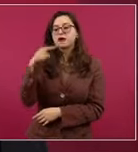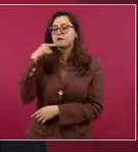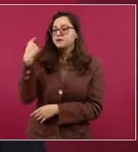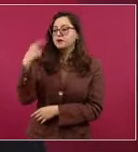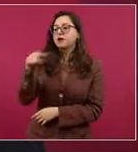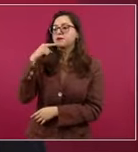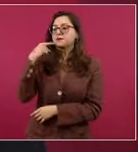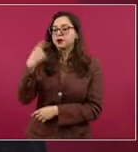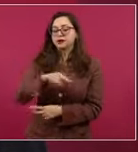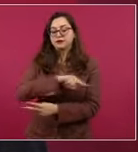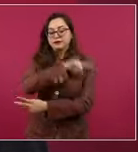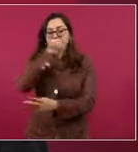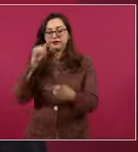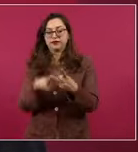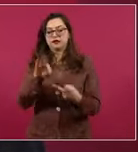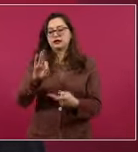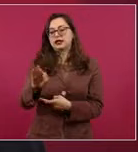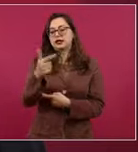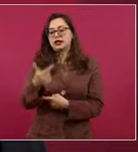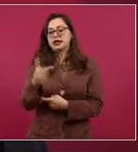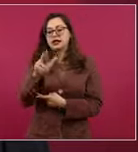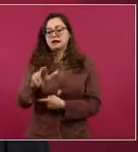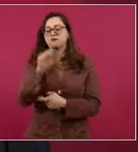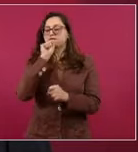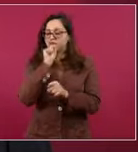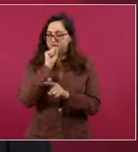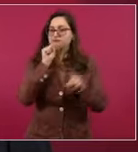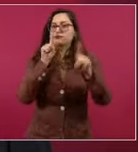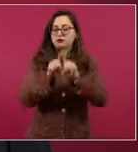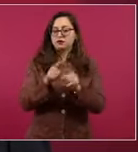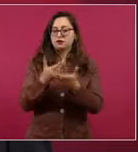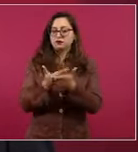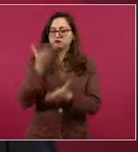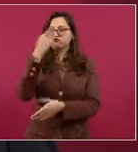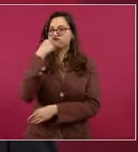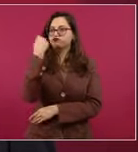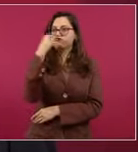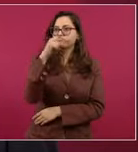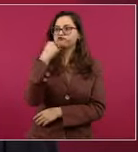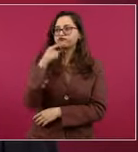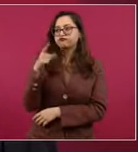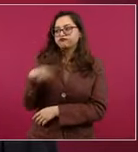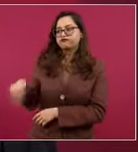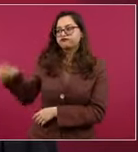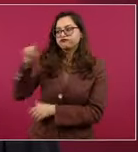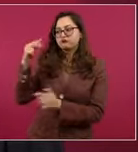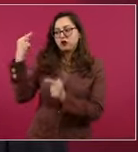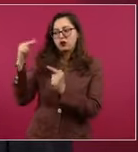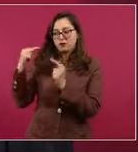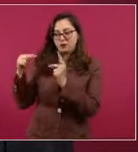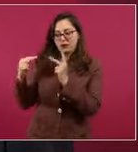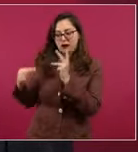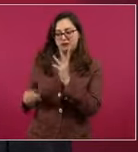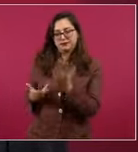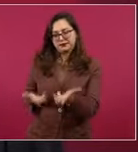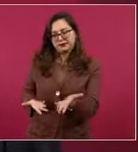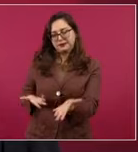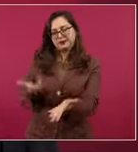ante la Fiscalía General. Acerca de dar a conocer quiénes son,